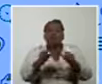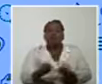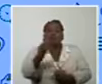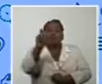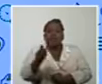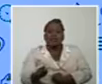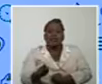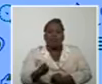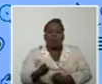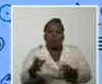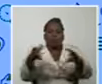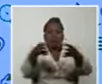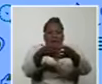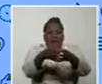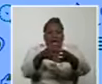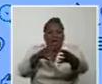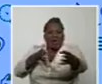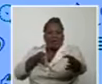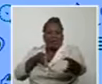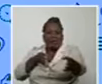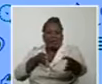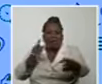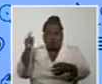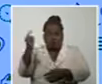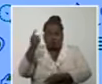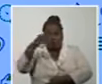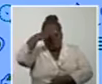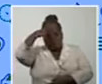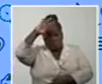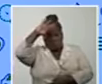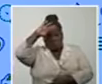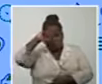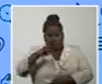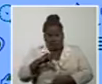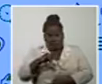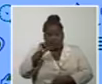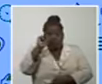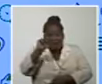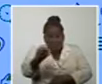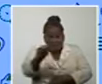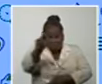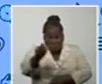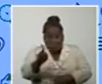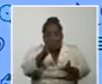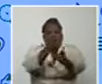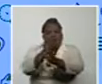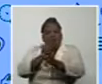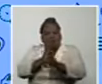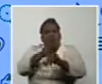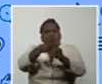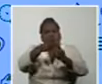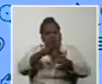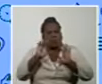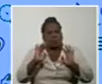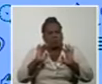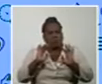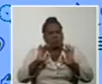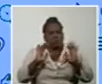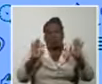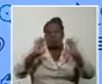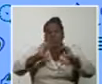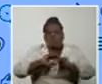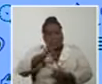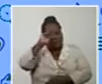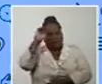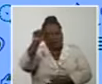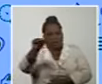aislamiento nacionalmente, pues imaginamos que esos sean los contactos de los casos positivos y que no se encuentran ingresados